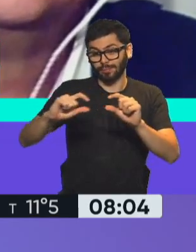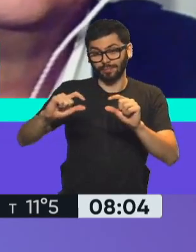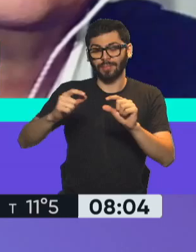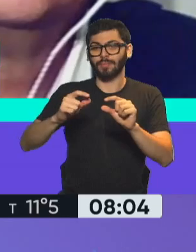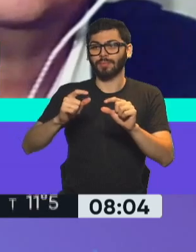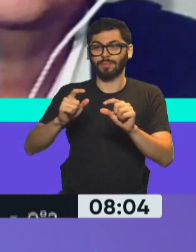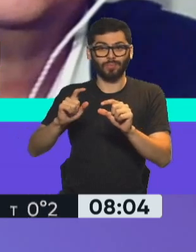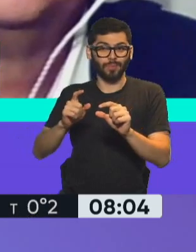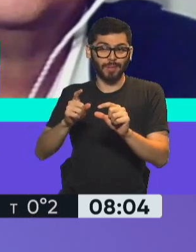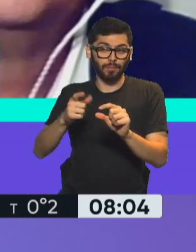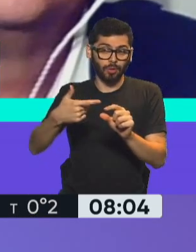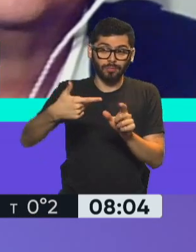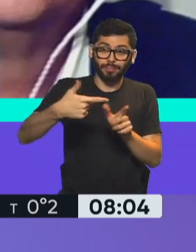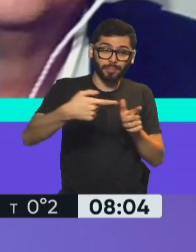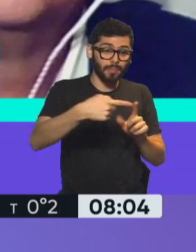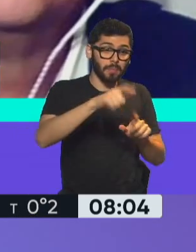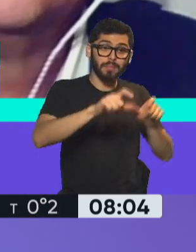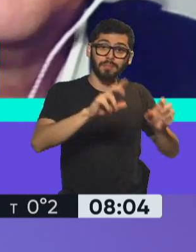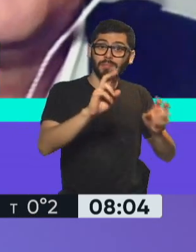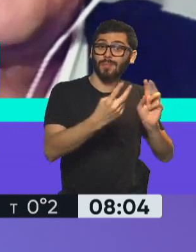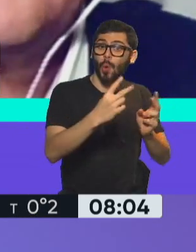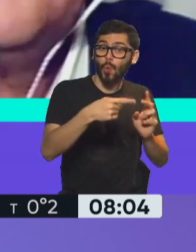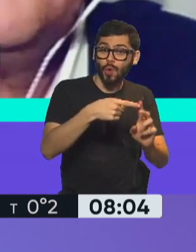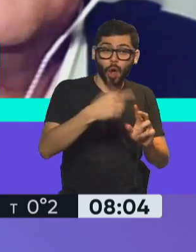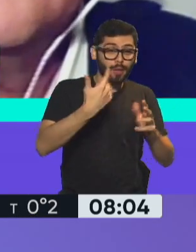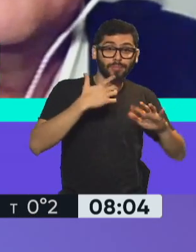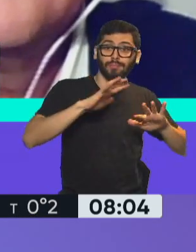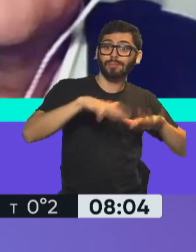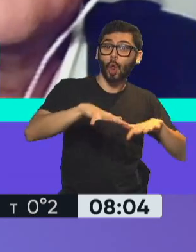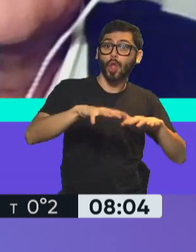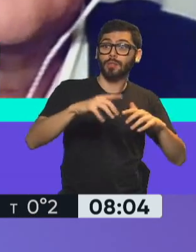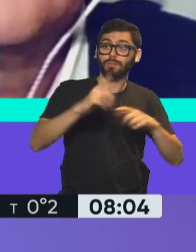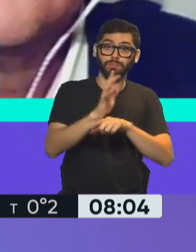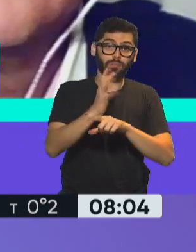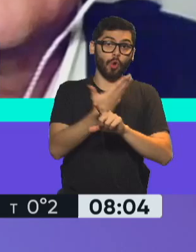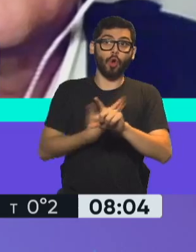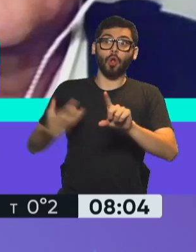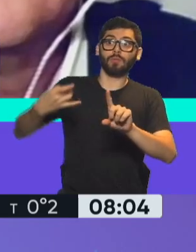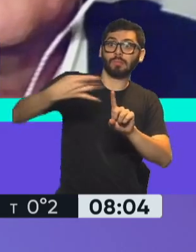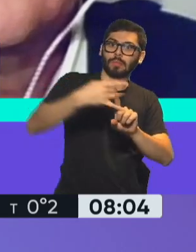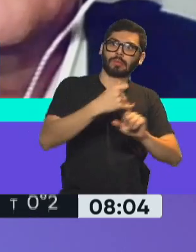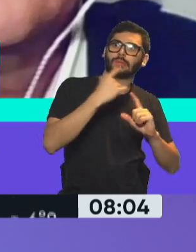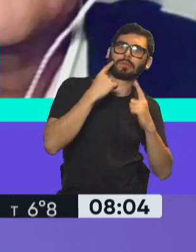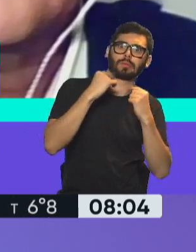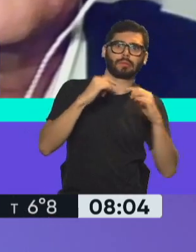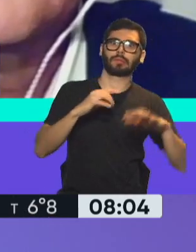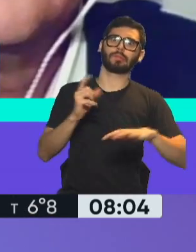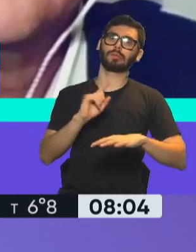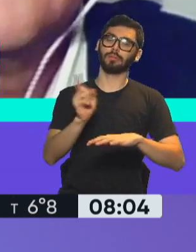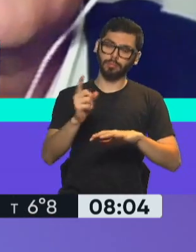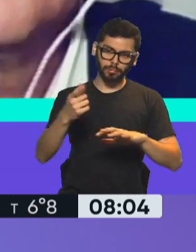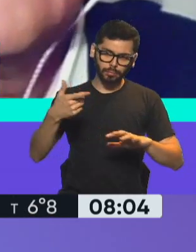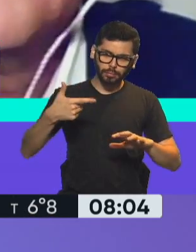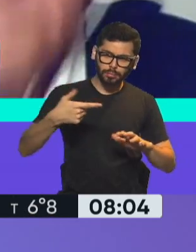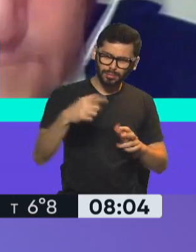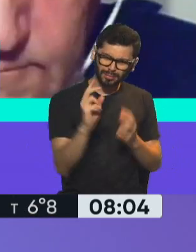para asesinar a ciudadanos bolivianos que se encontraban protestando contra el golpe de Estado, contra Evo Morales, ¿no? Veíamos